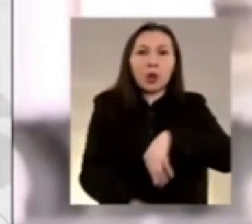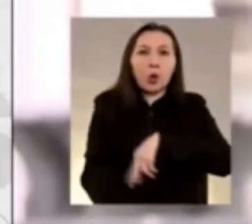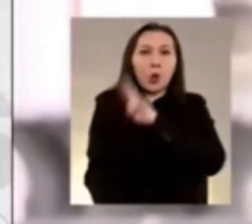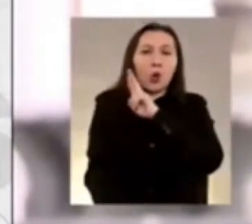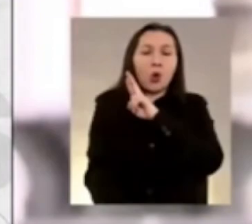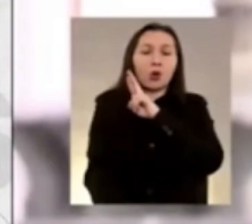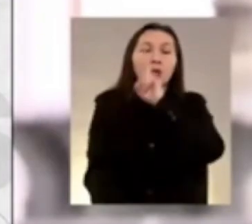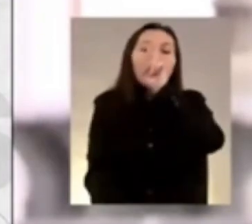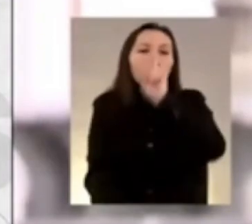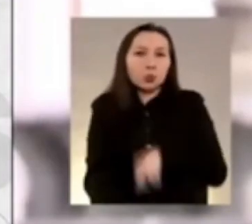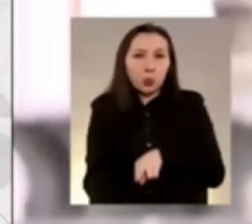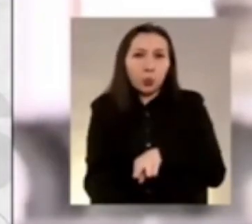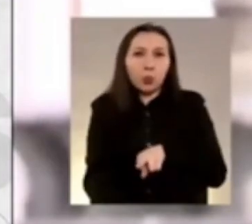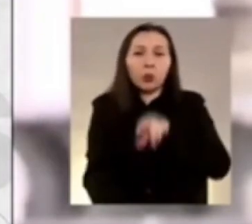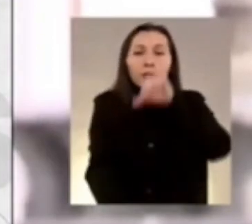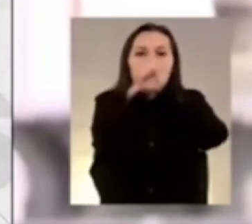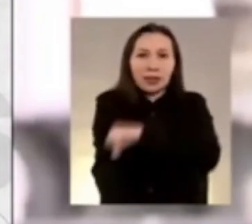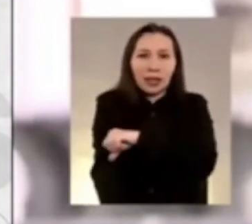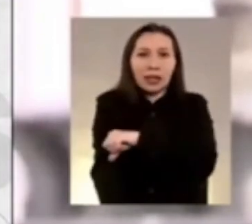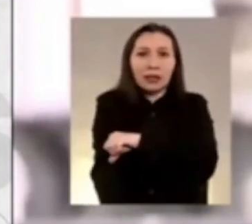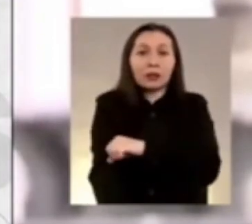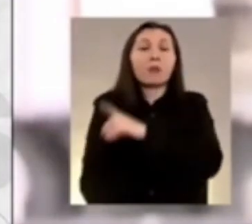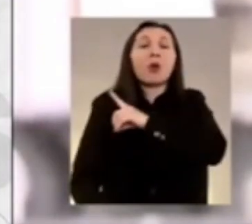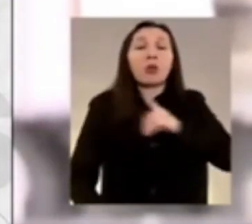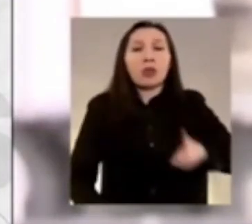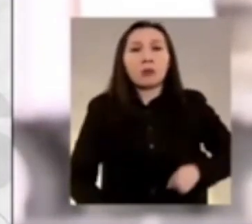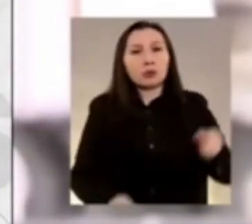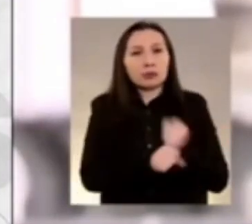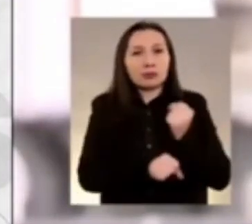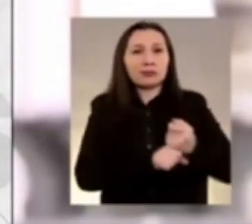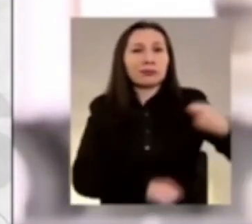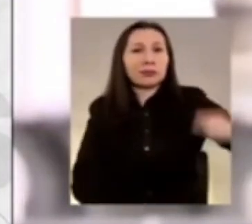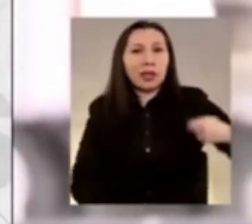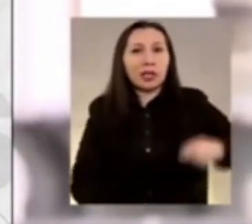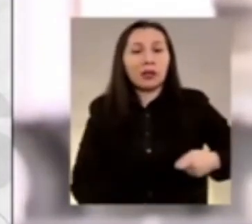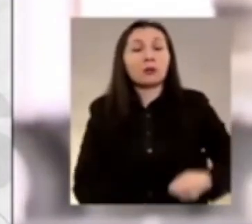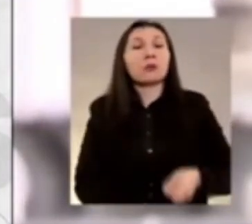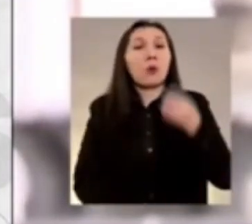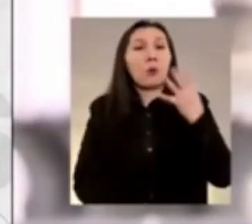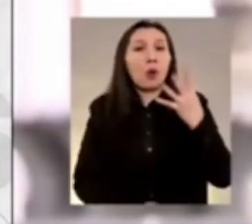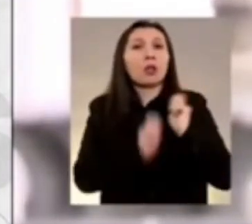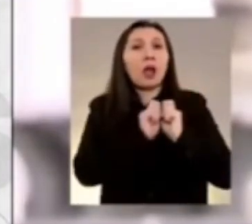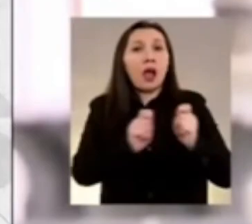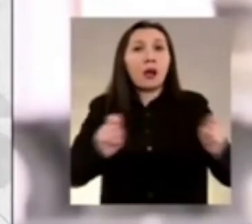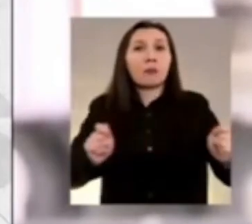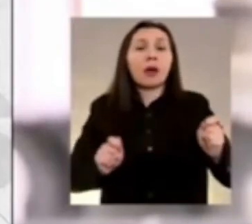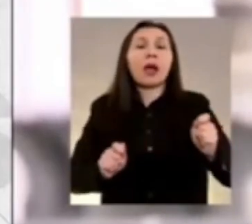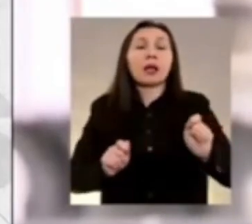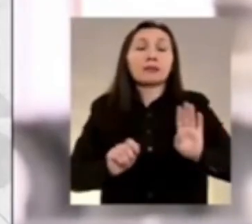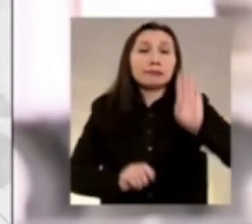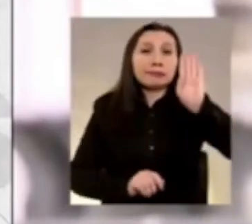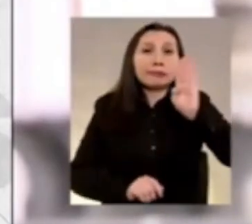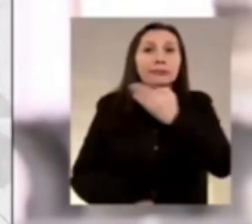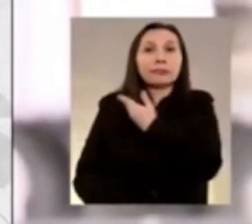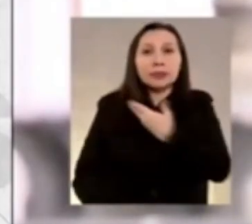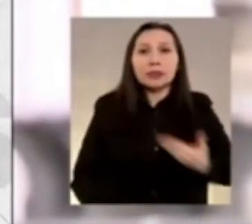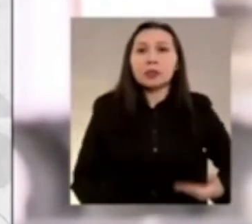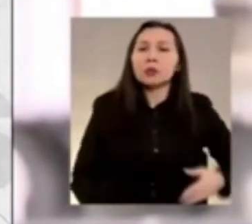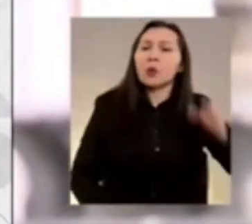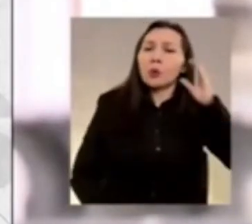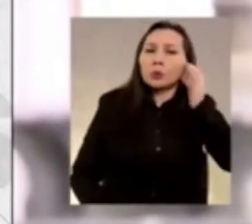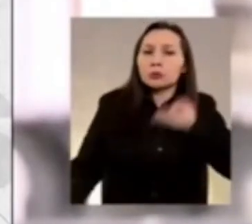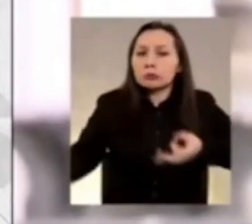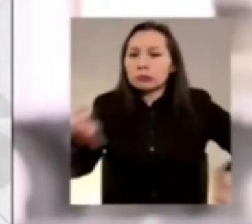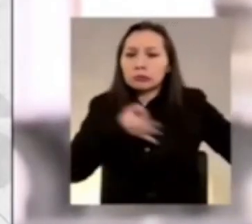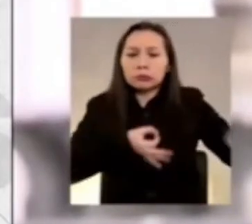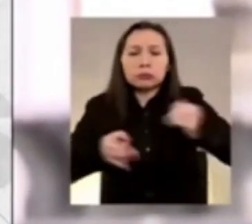norte, el sur, el centro. Como diputado y senador, y en sus 4 campañas presidenciales, escuchó las voces de